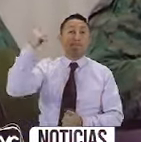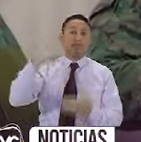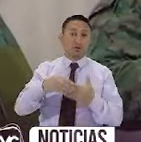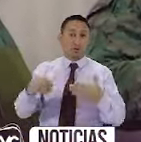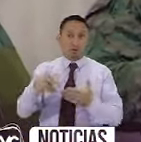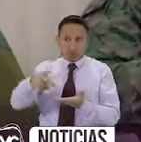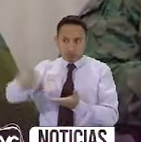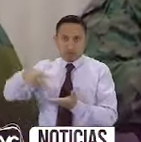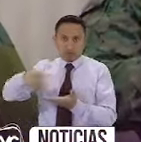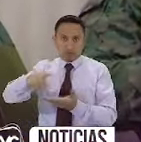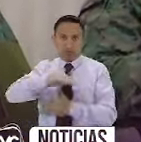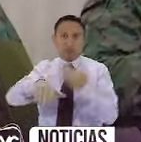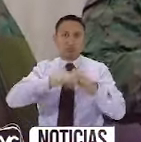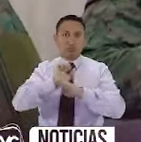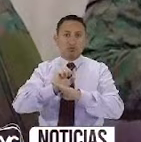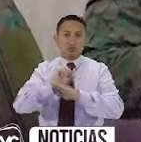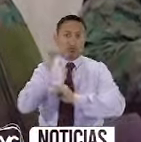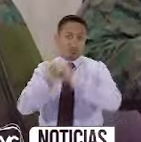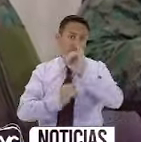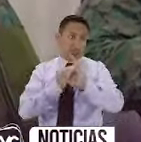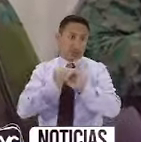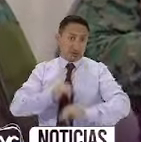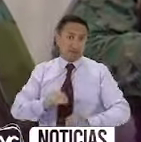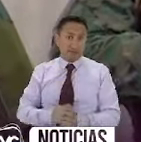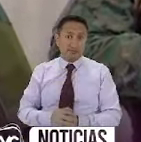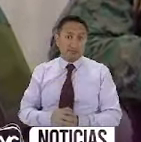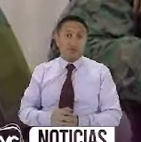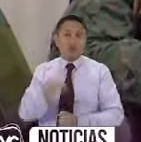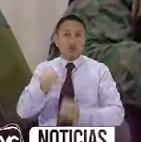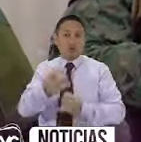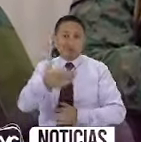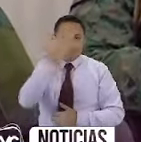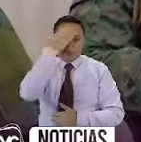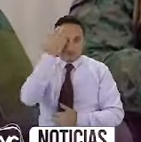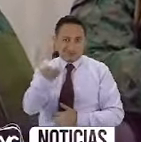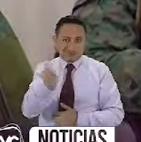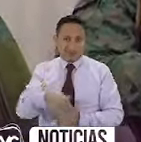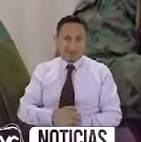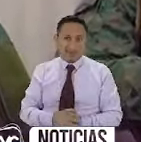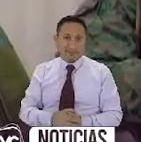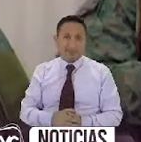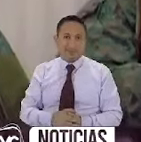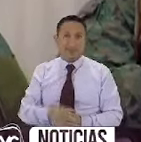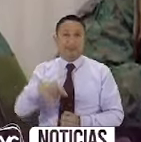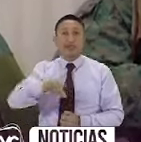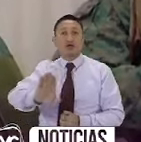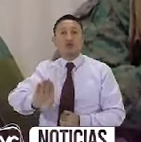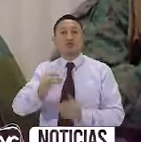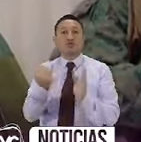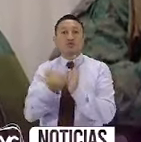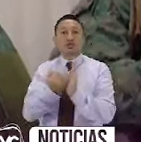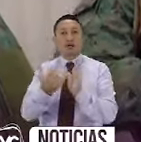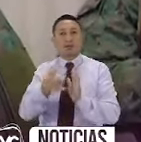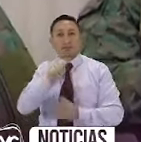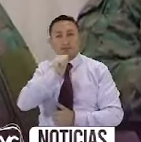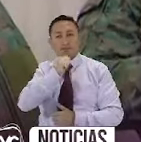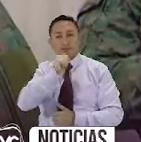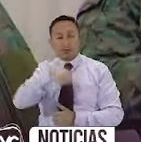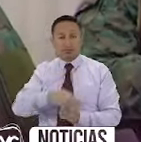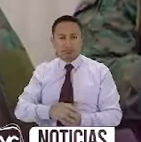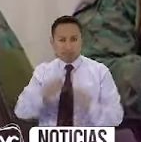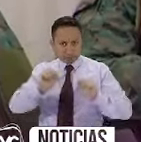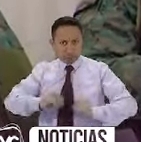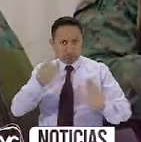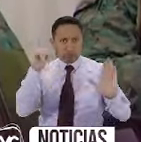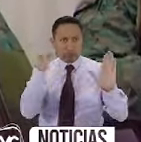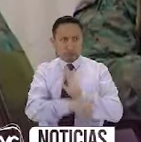nacional e internacional. Los últimos eventos deben conocer ustedes. Guardamos su identidad. Les invitamos a que denuncien a toda la ciudadanía.